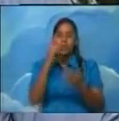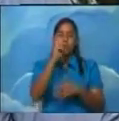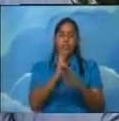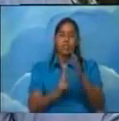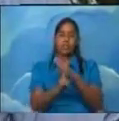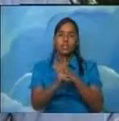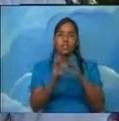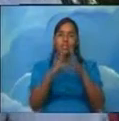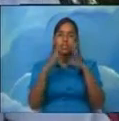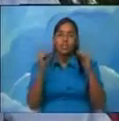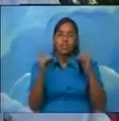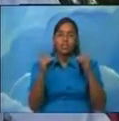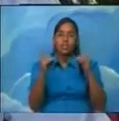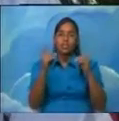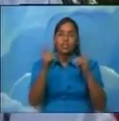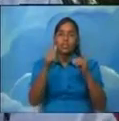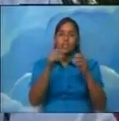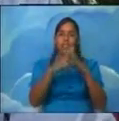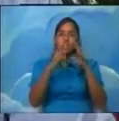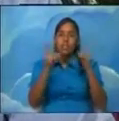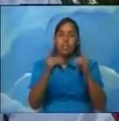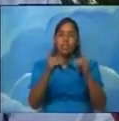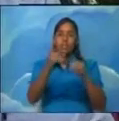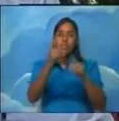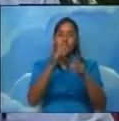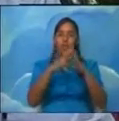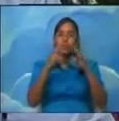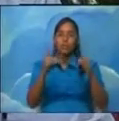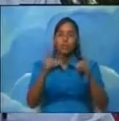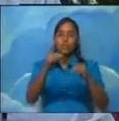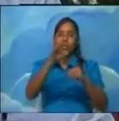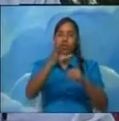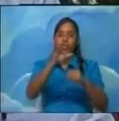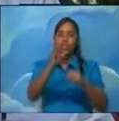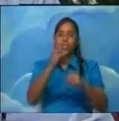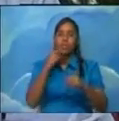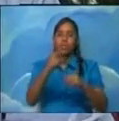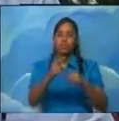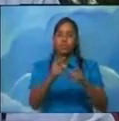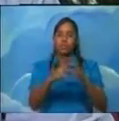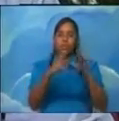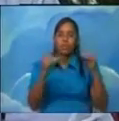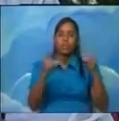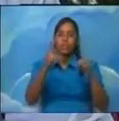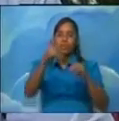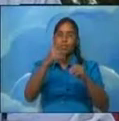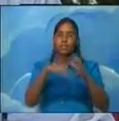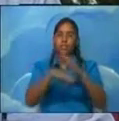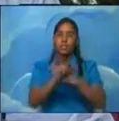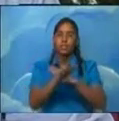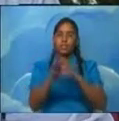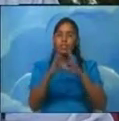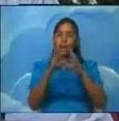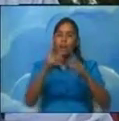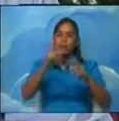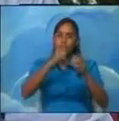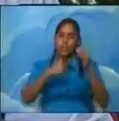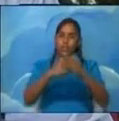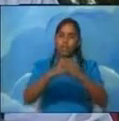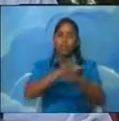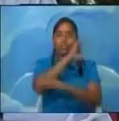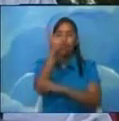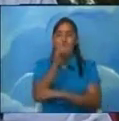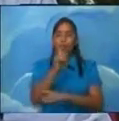versículo 18. Dice: y se encienda el furor de Jehová sobre vosotros y cierre los cielos, y